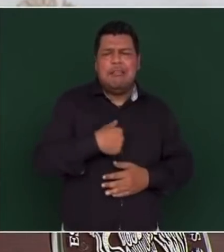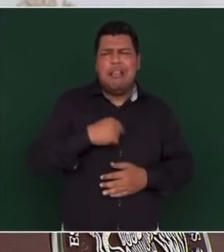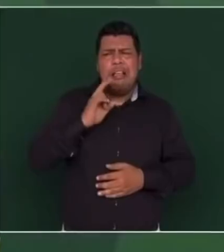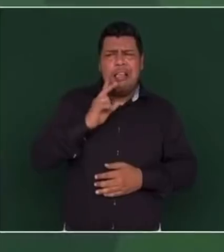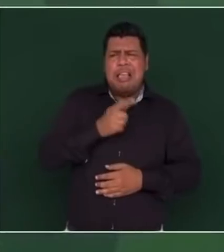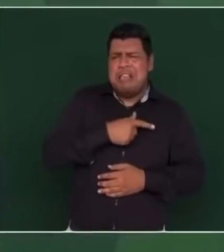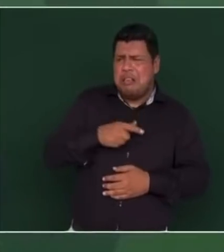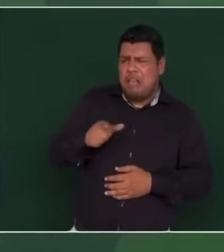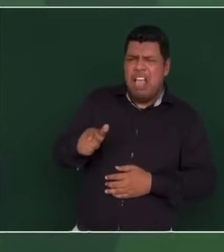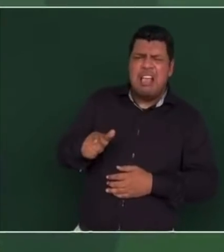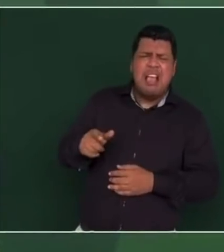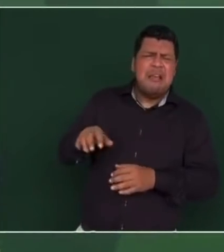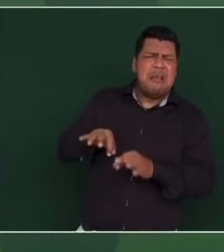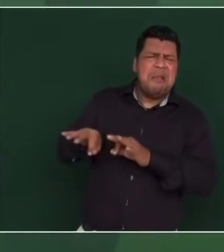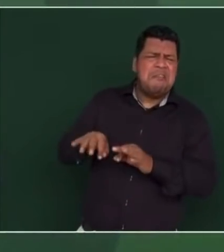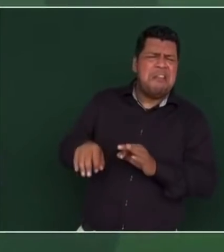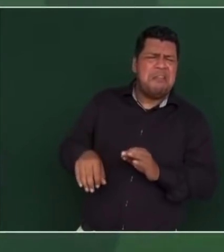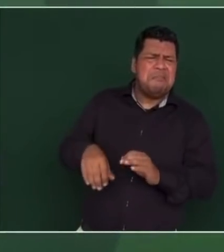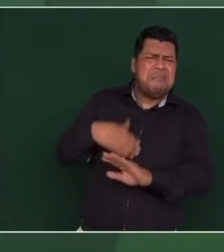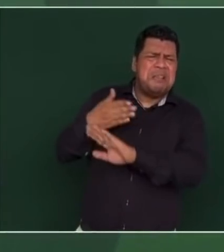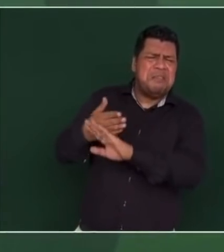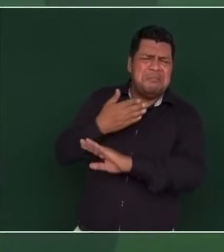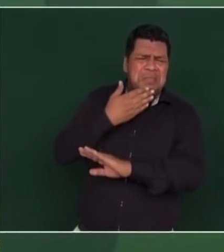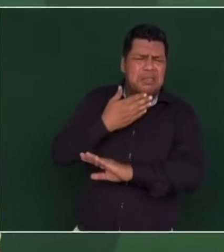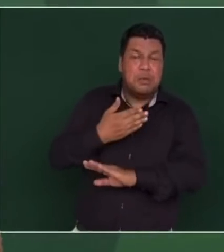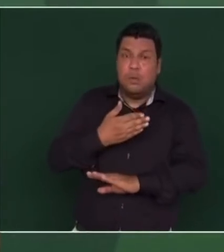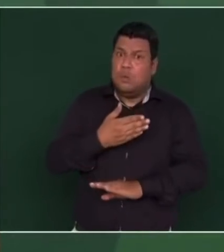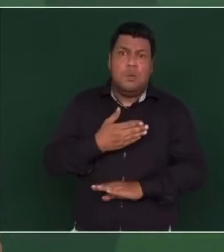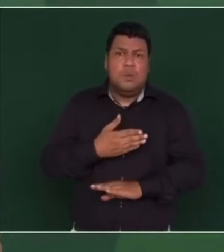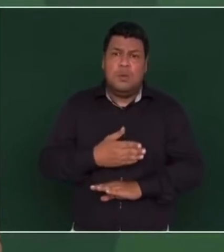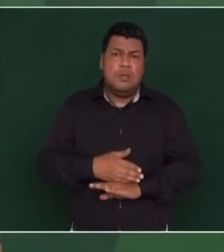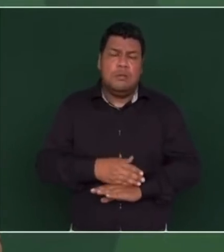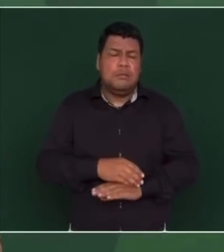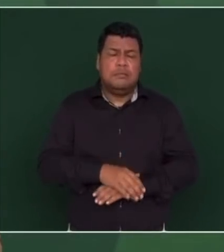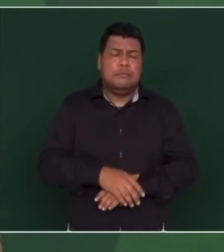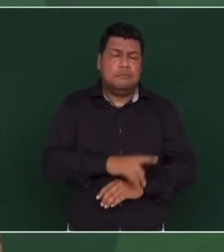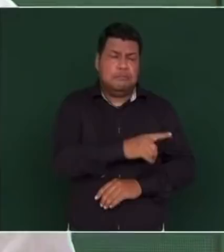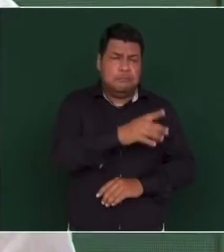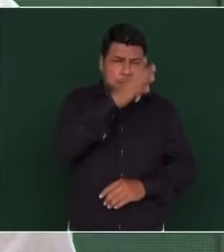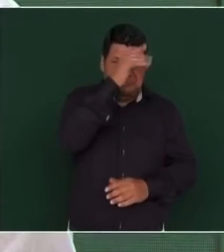apruebe eso. Creo que